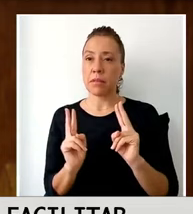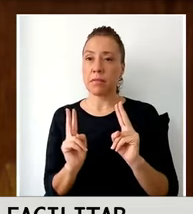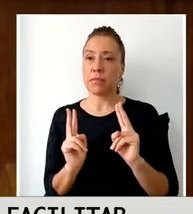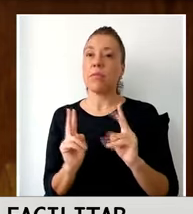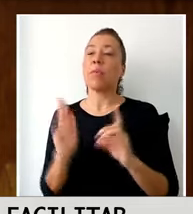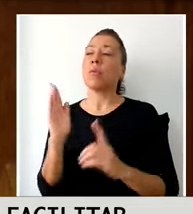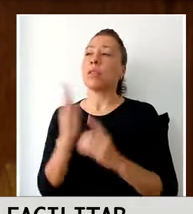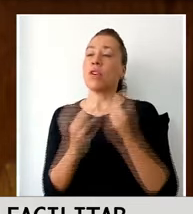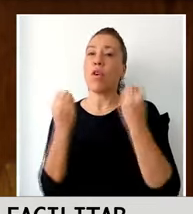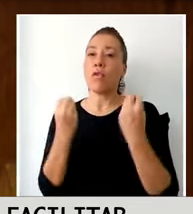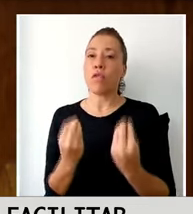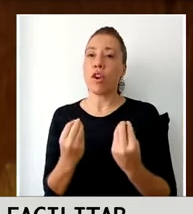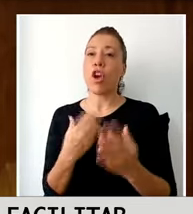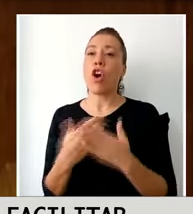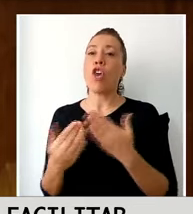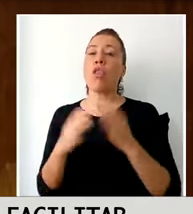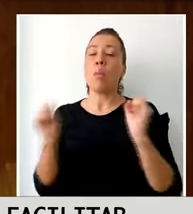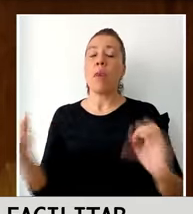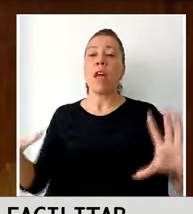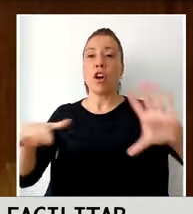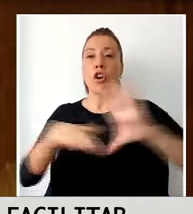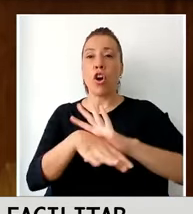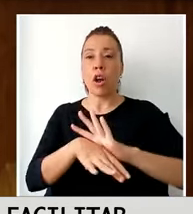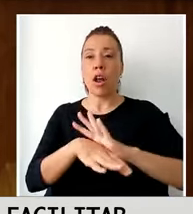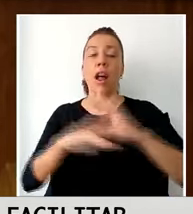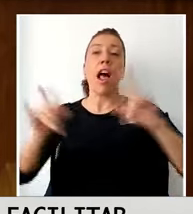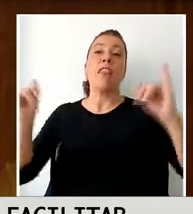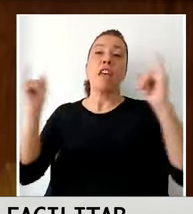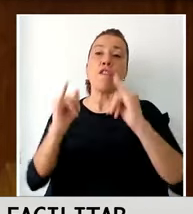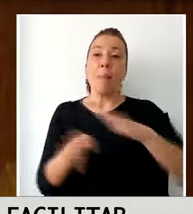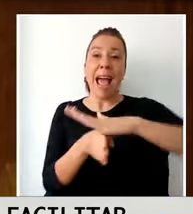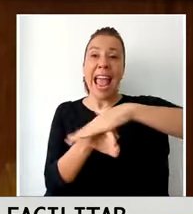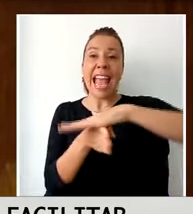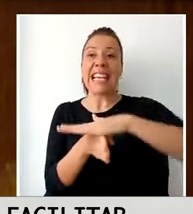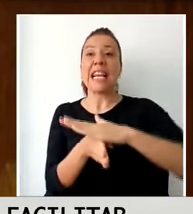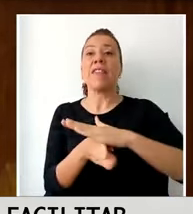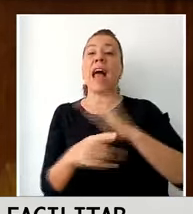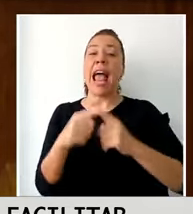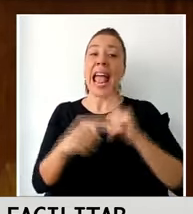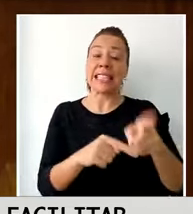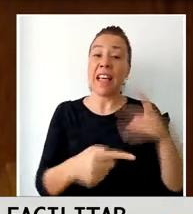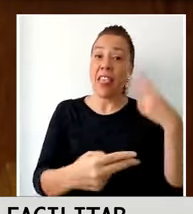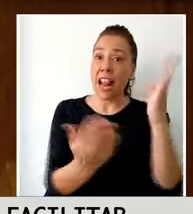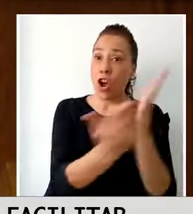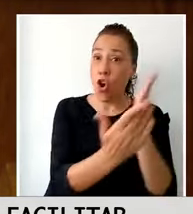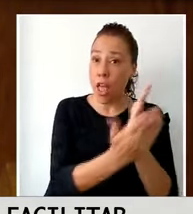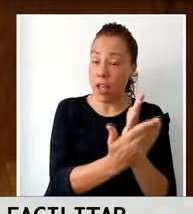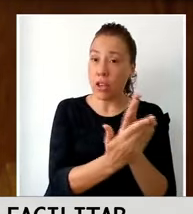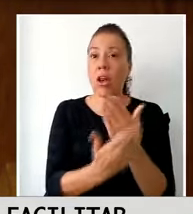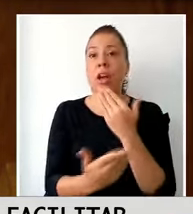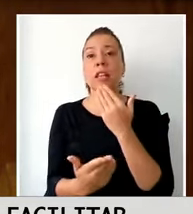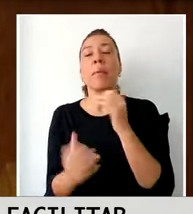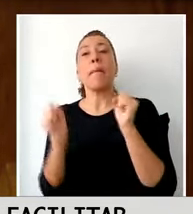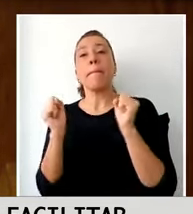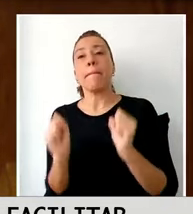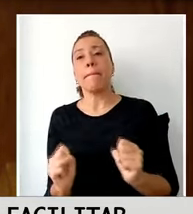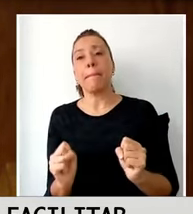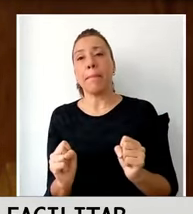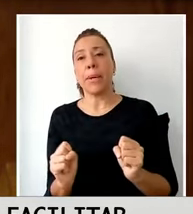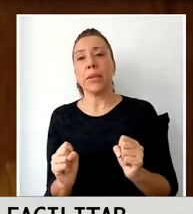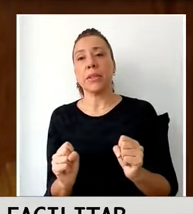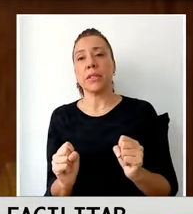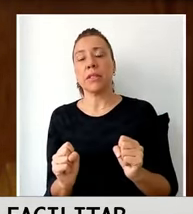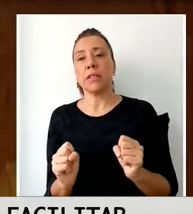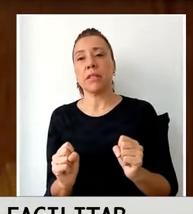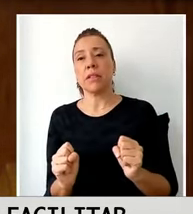el cual se conjugan equilibradamente las exigencias académicas con la posibilidad de ejercitar